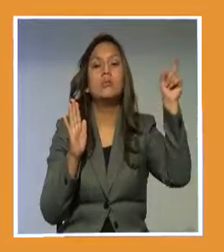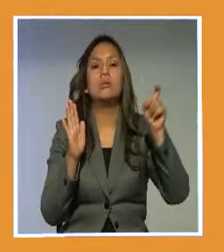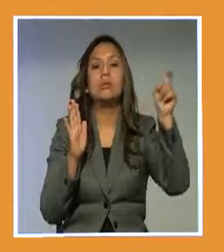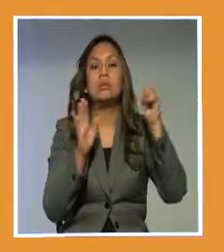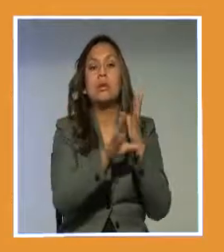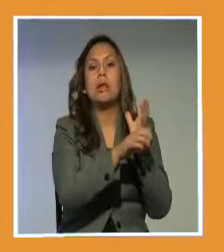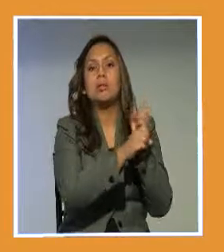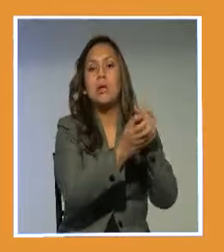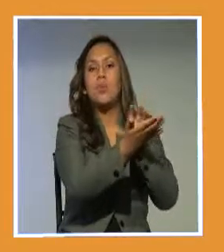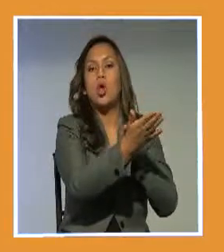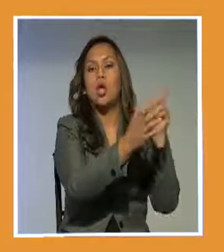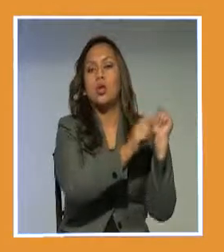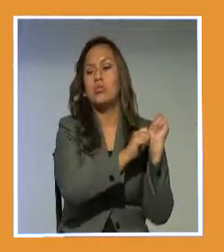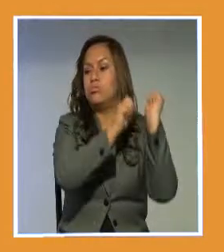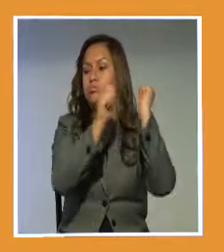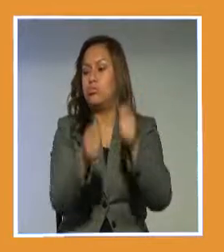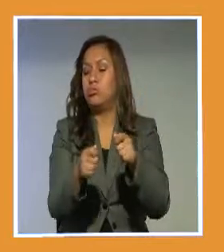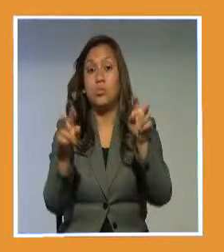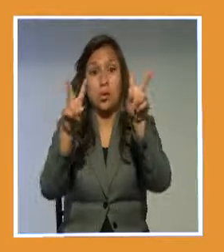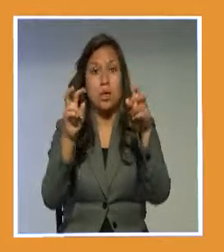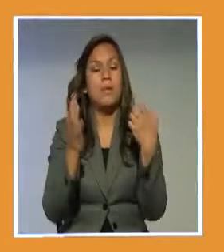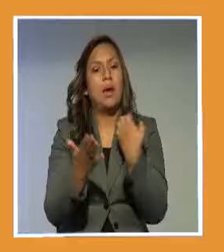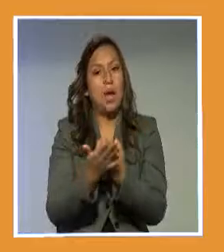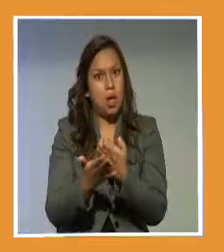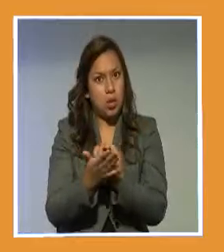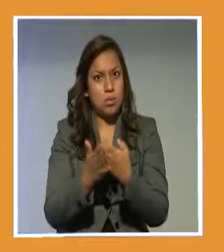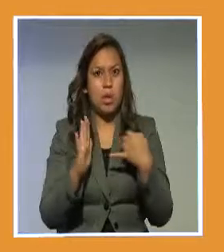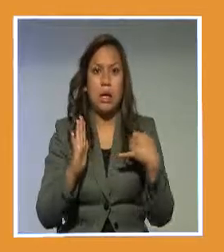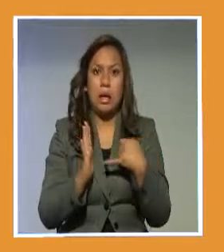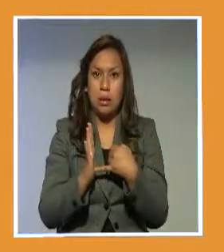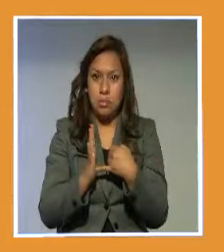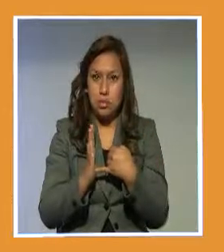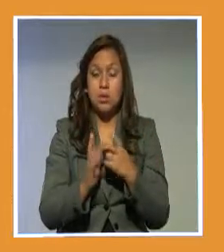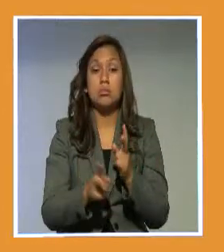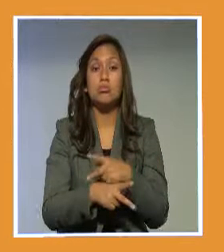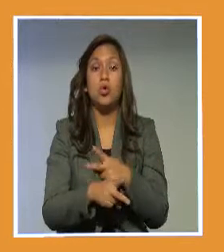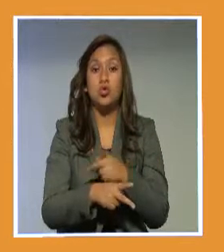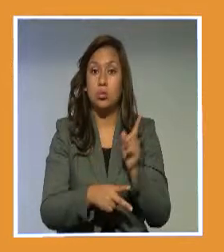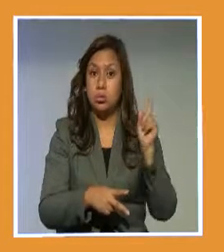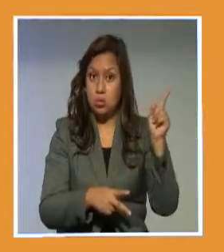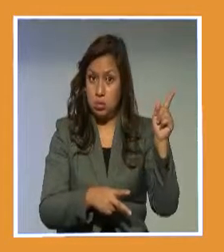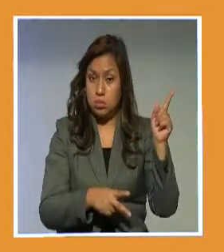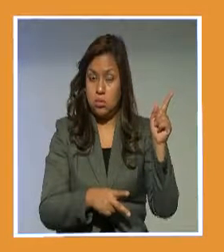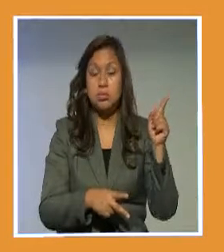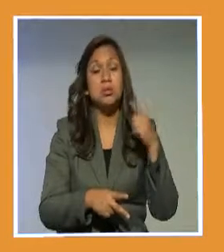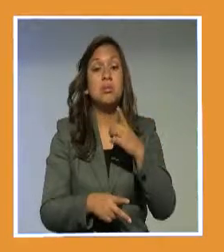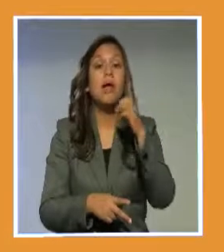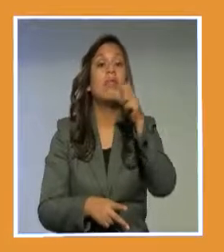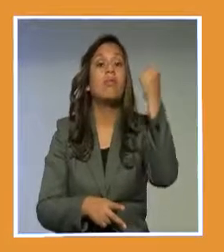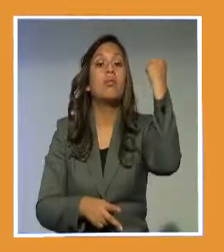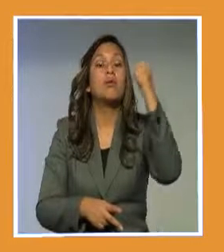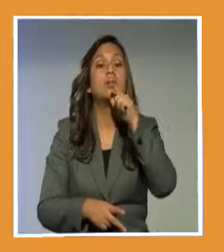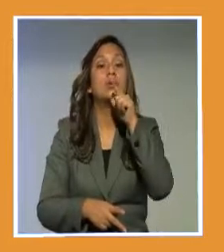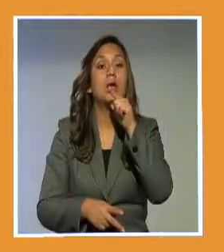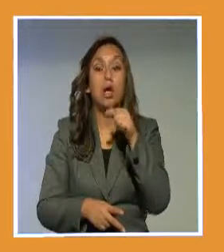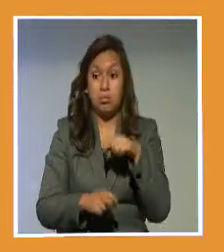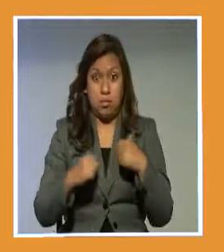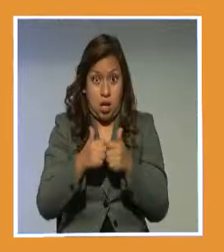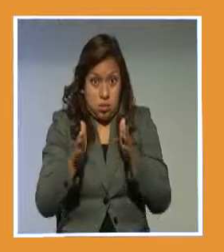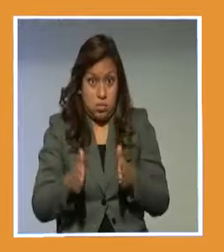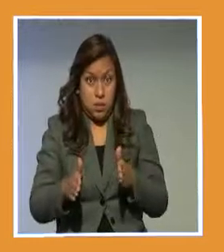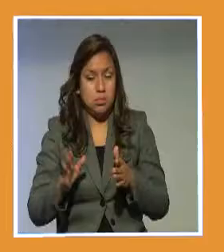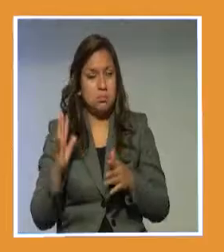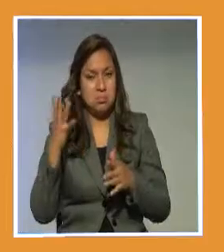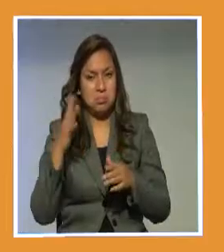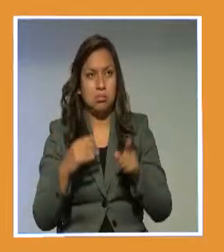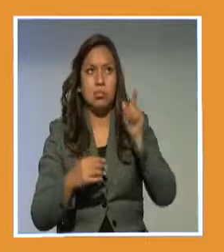también incorpora los temas económicos, temas tributarios y temas productivos. Es decir, aquella ley del 010